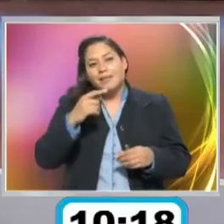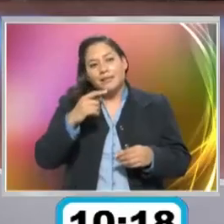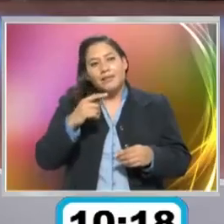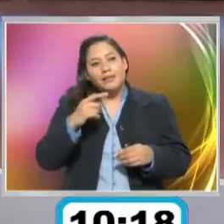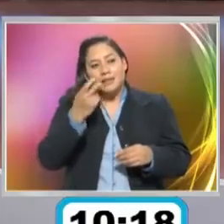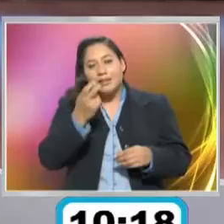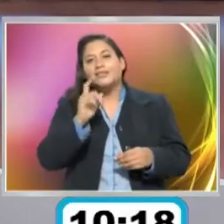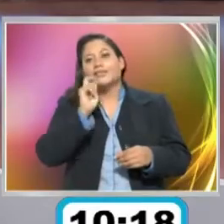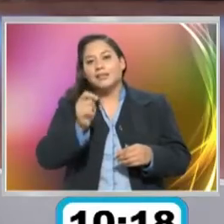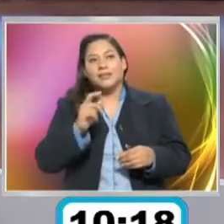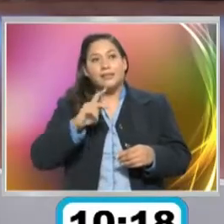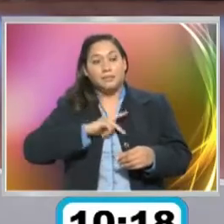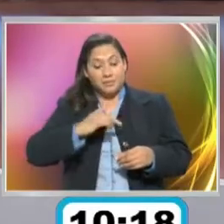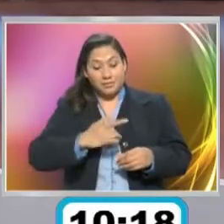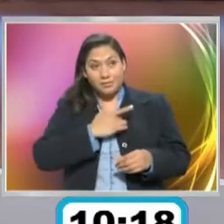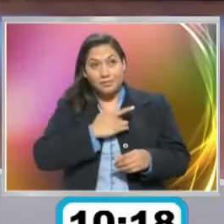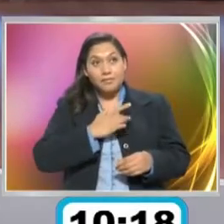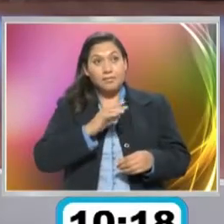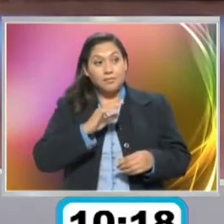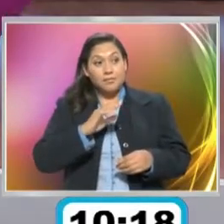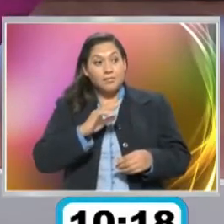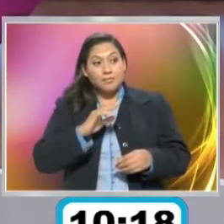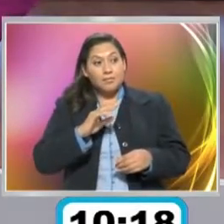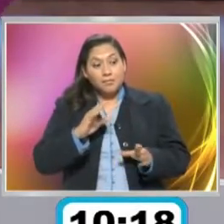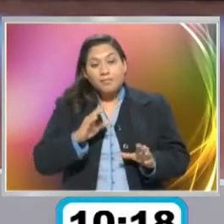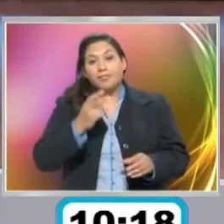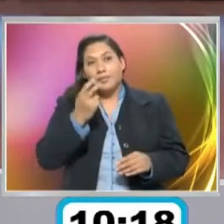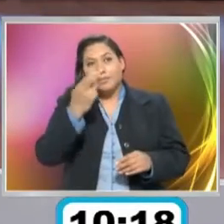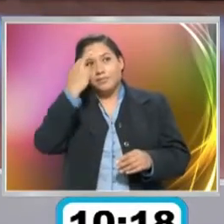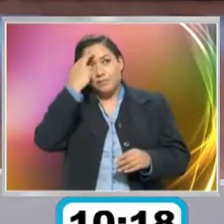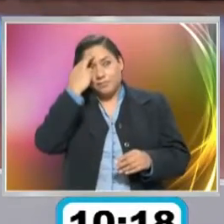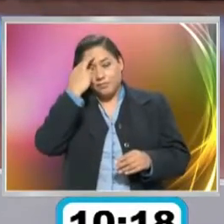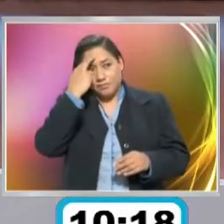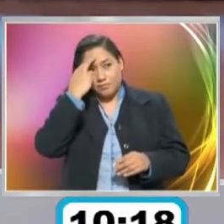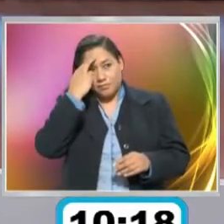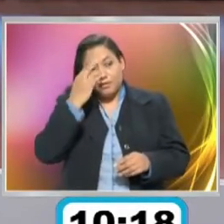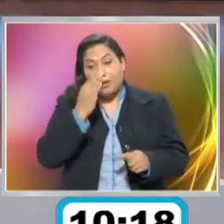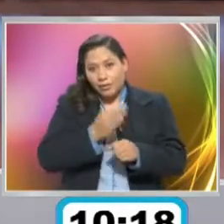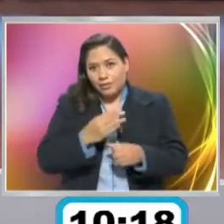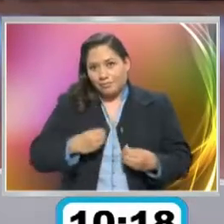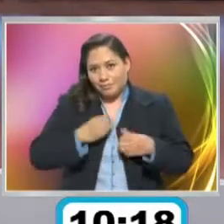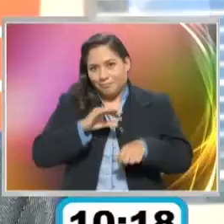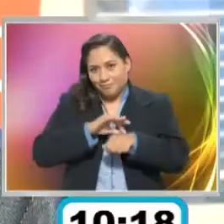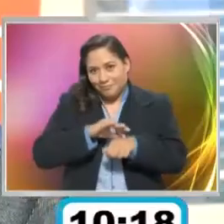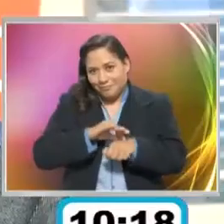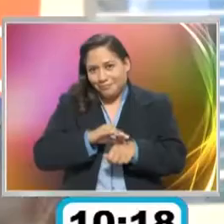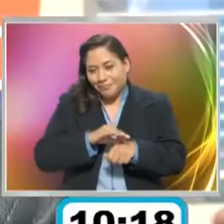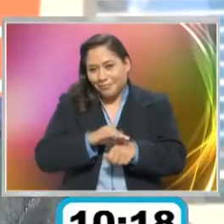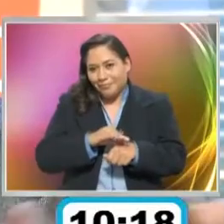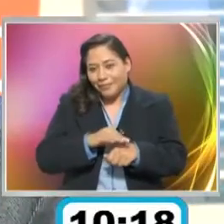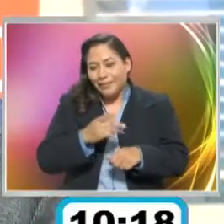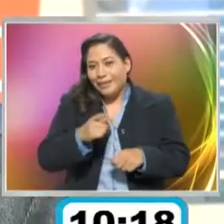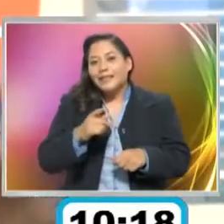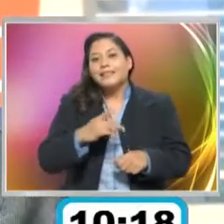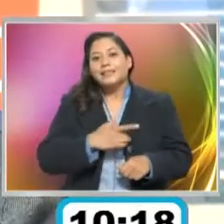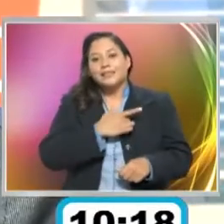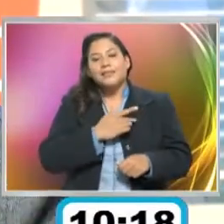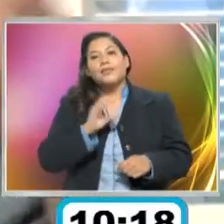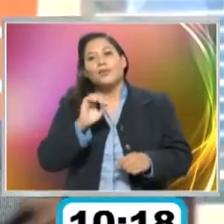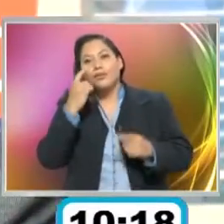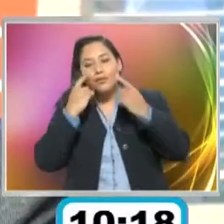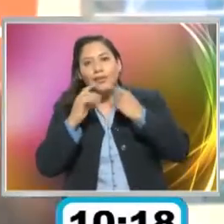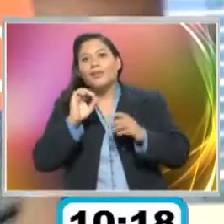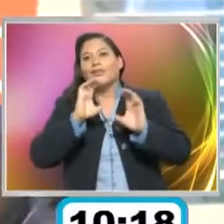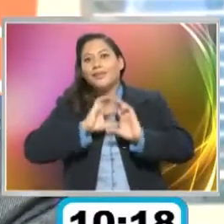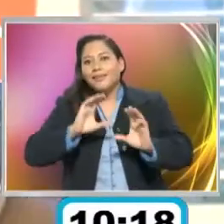implica que cualquier sentimiento que podamos sentir, pues nos recuerde justo eso, que estamos vivos y que se trata de sentir y de llorar